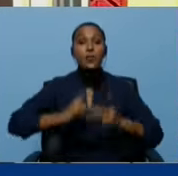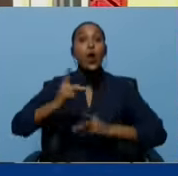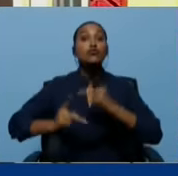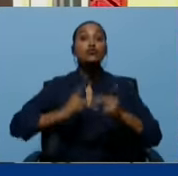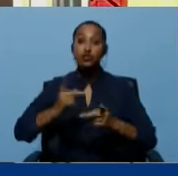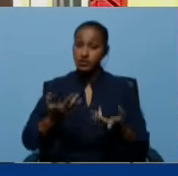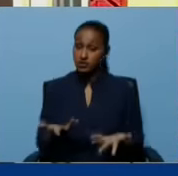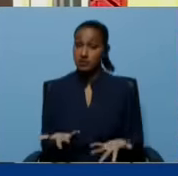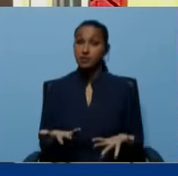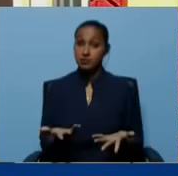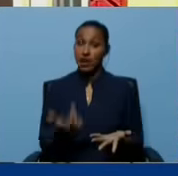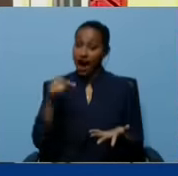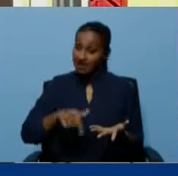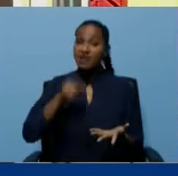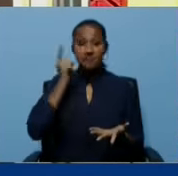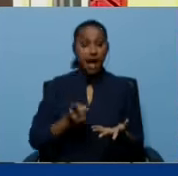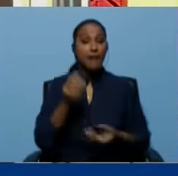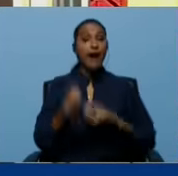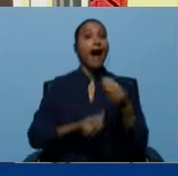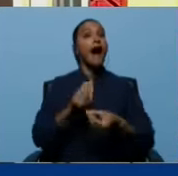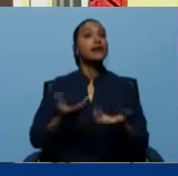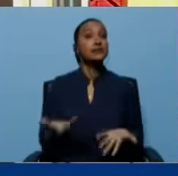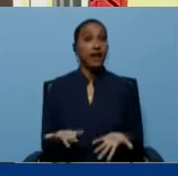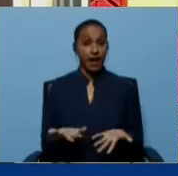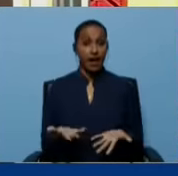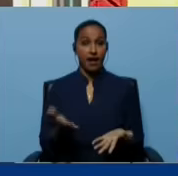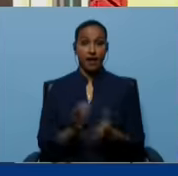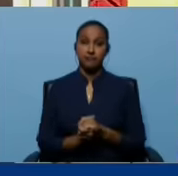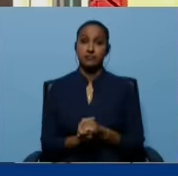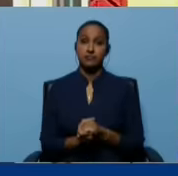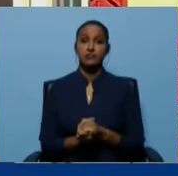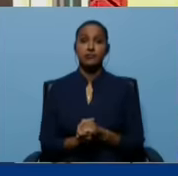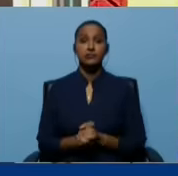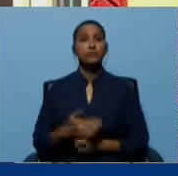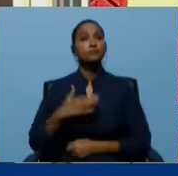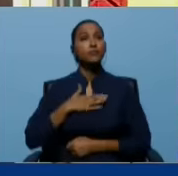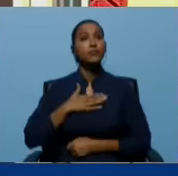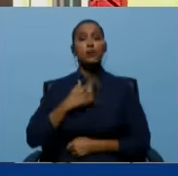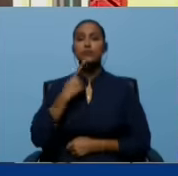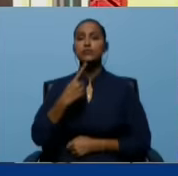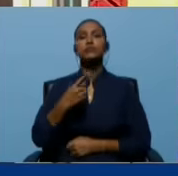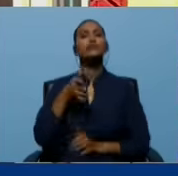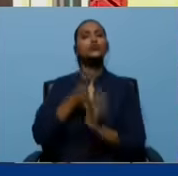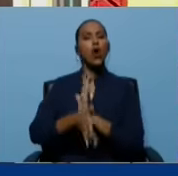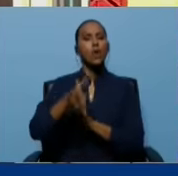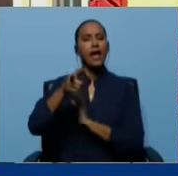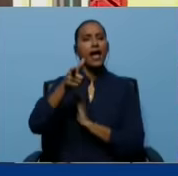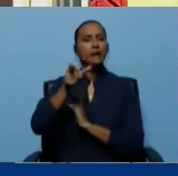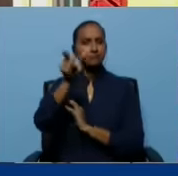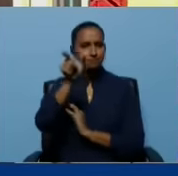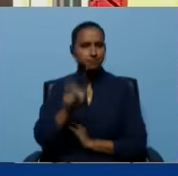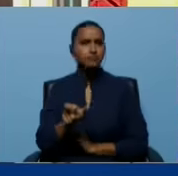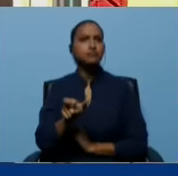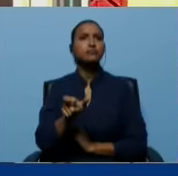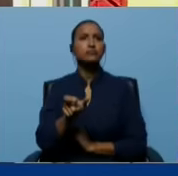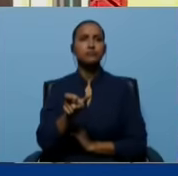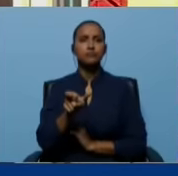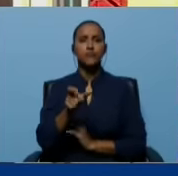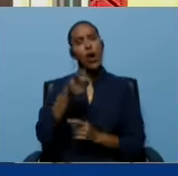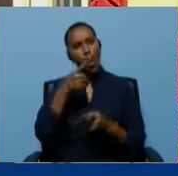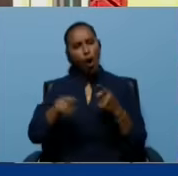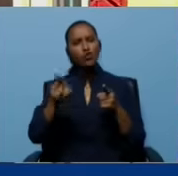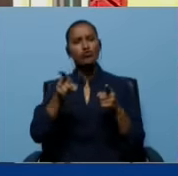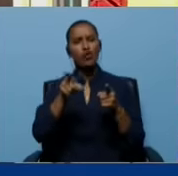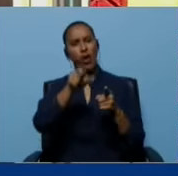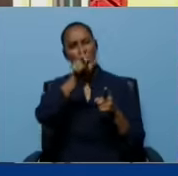como he invitado a mi amigo João Pedro Sedile, João Pedro, invito al MST